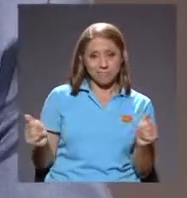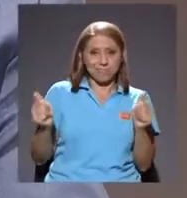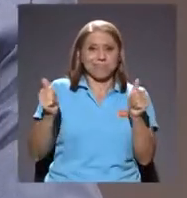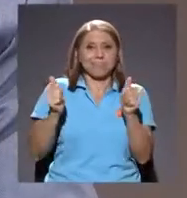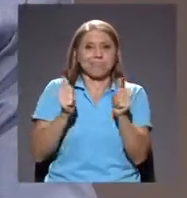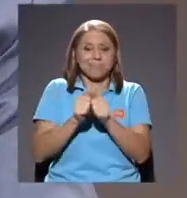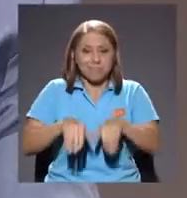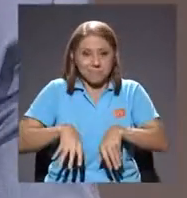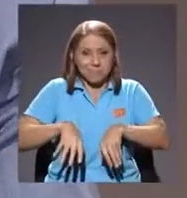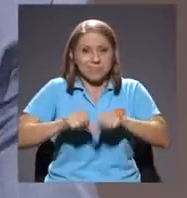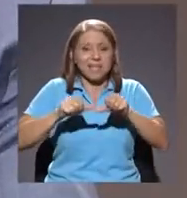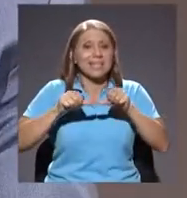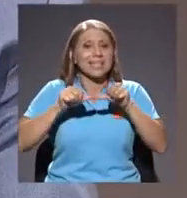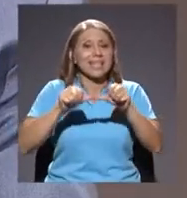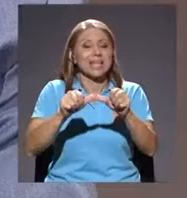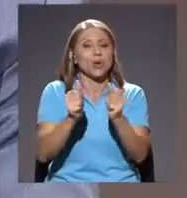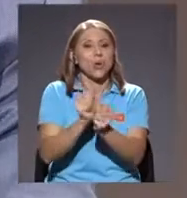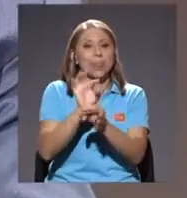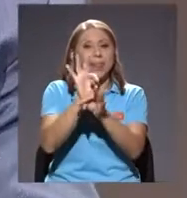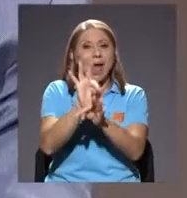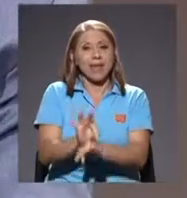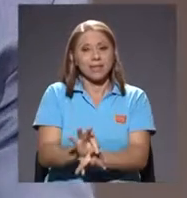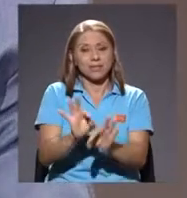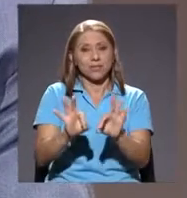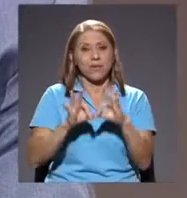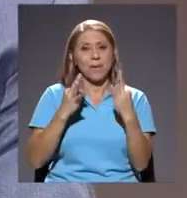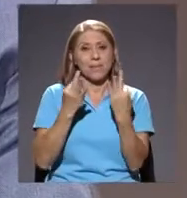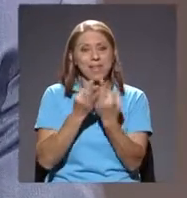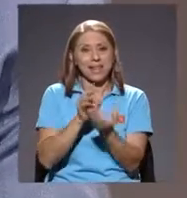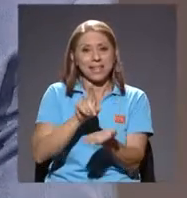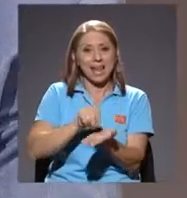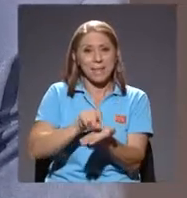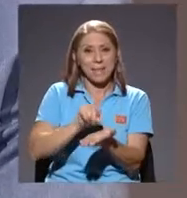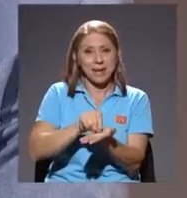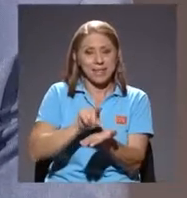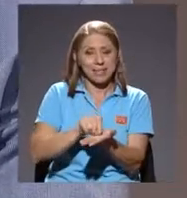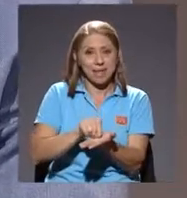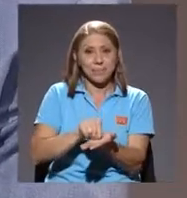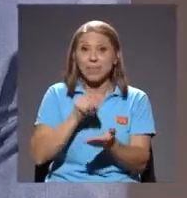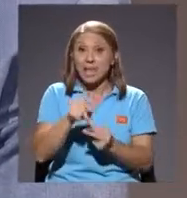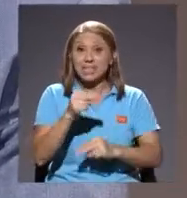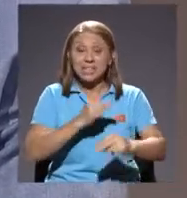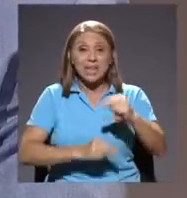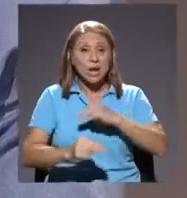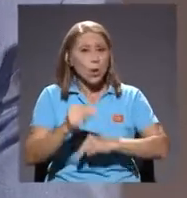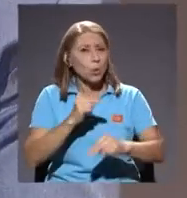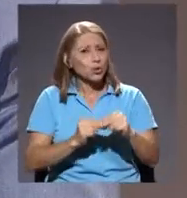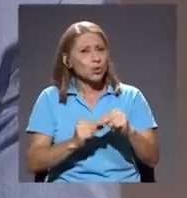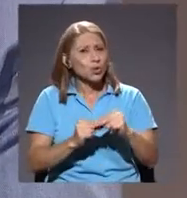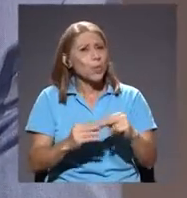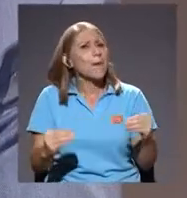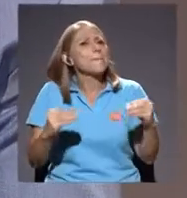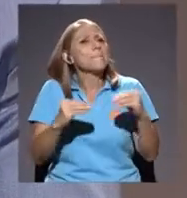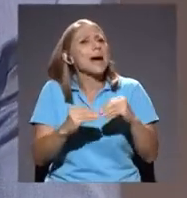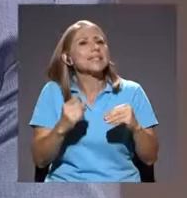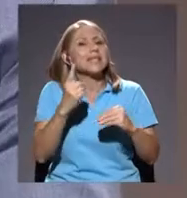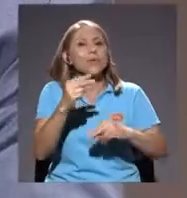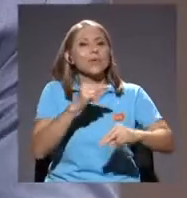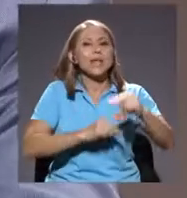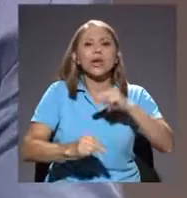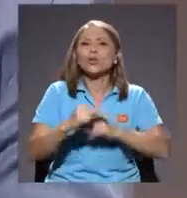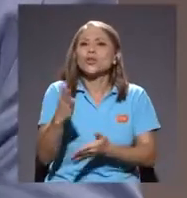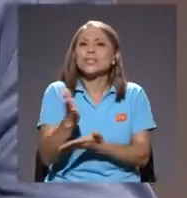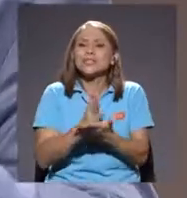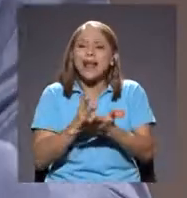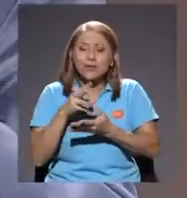de la imprenta que es un negocio realmente más que negocio es como que se traen en la